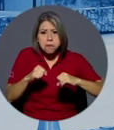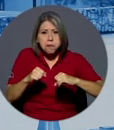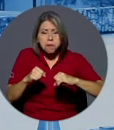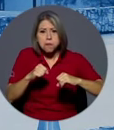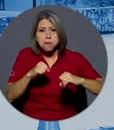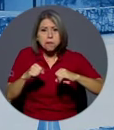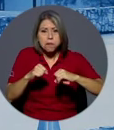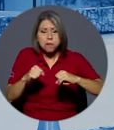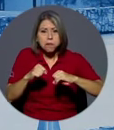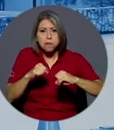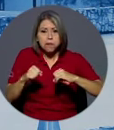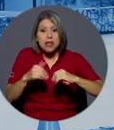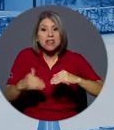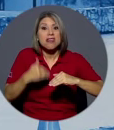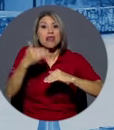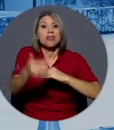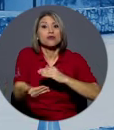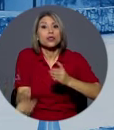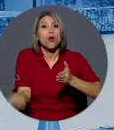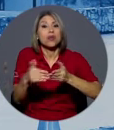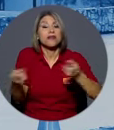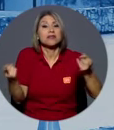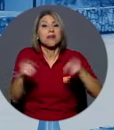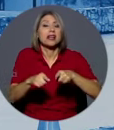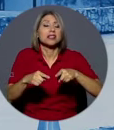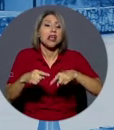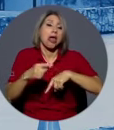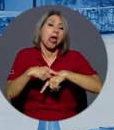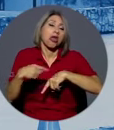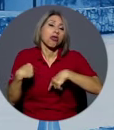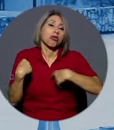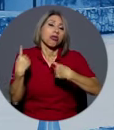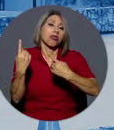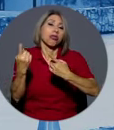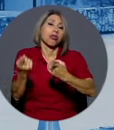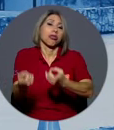periodos de retorno son muy largos. Son muy largos y esto